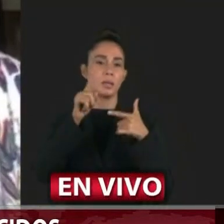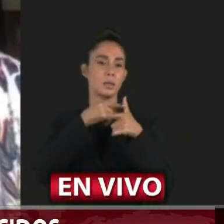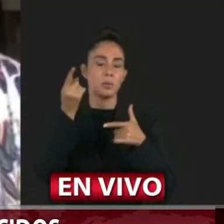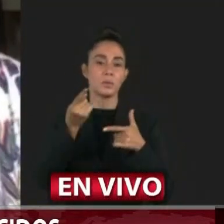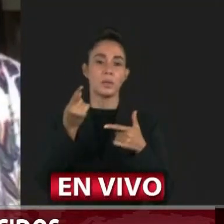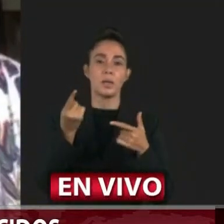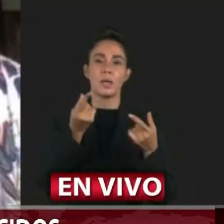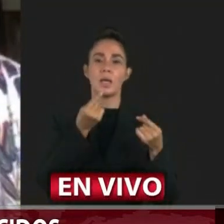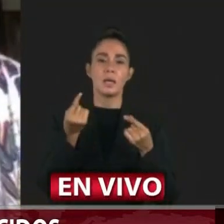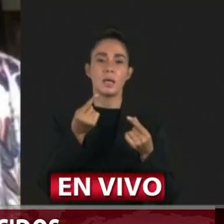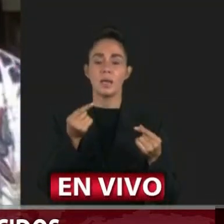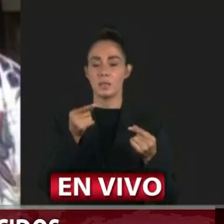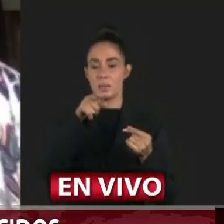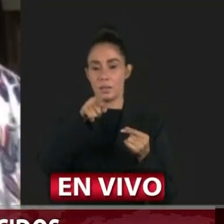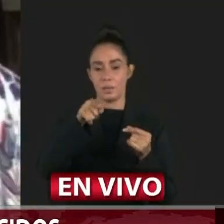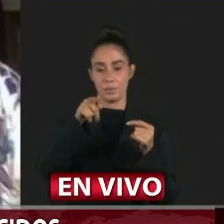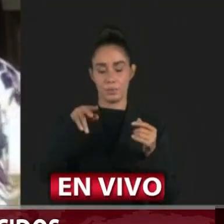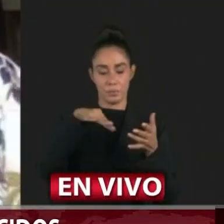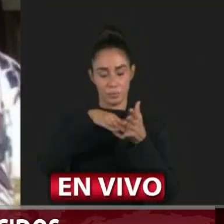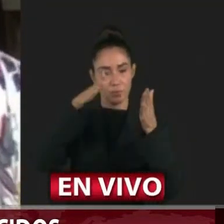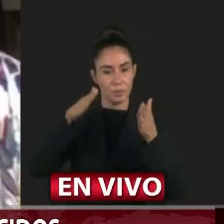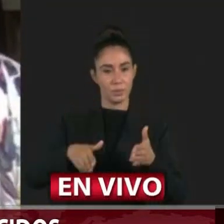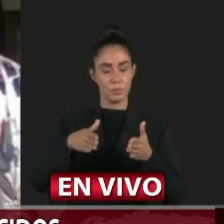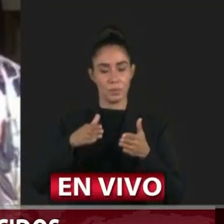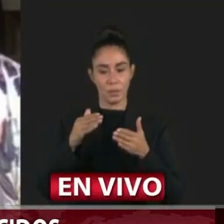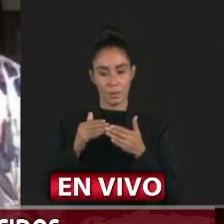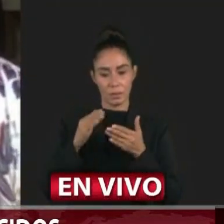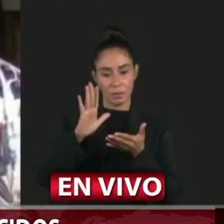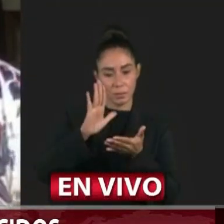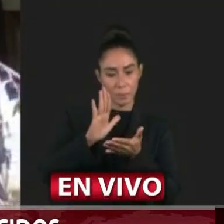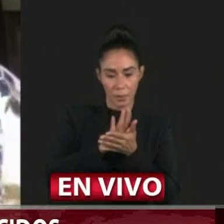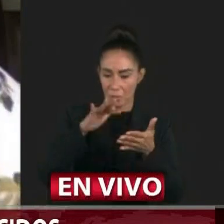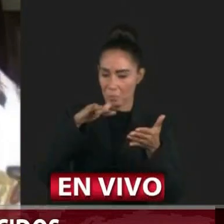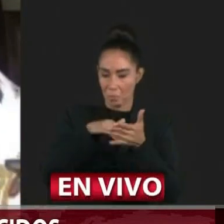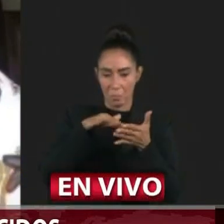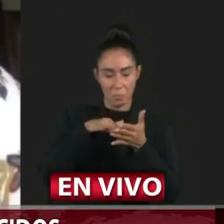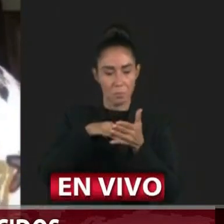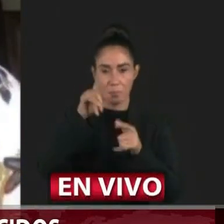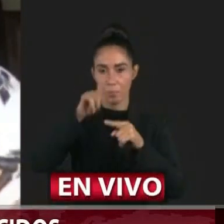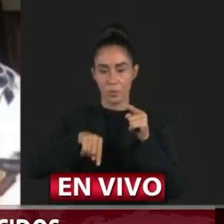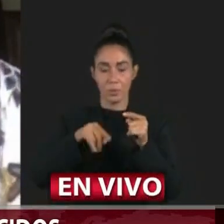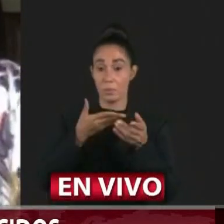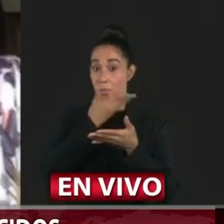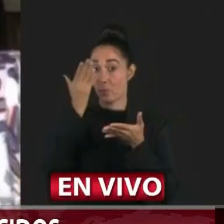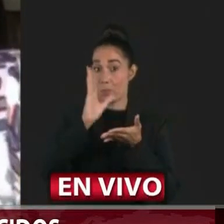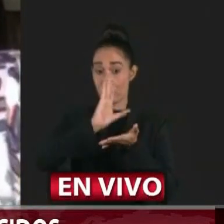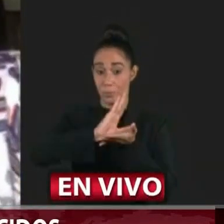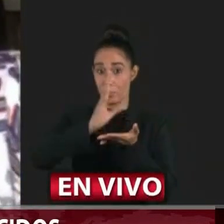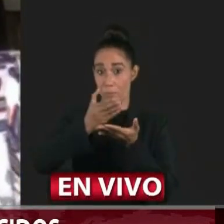que debe hacerse con el resto del periodo del año escolar? Muchas gracias.